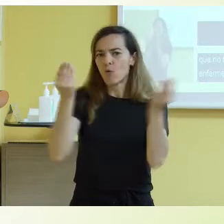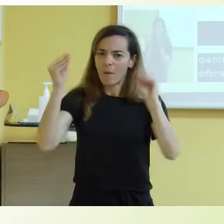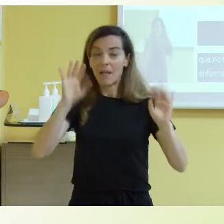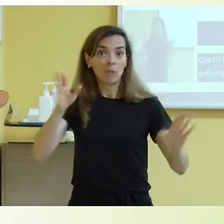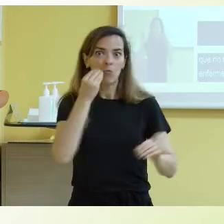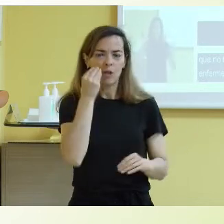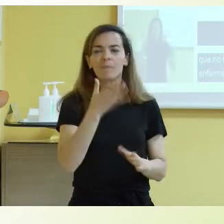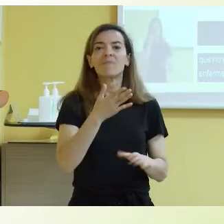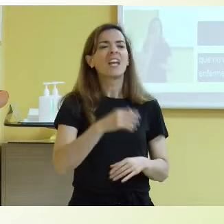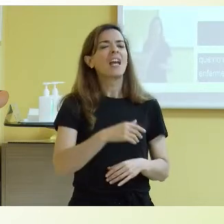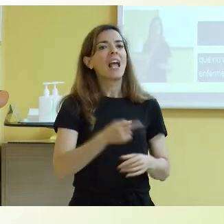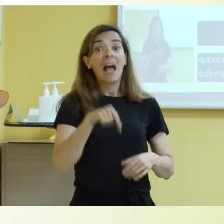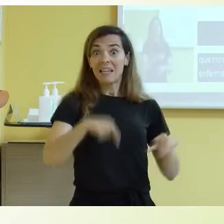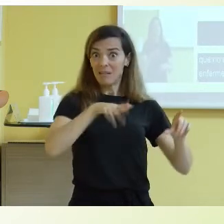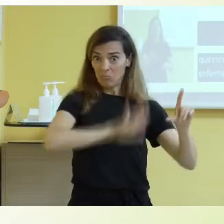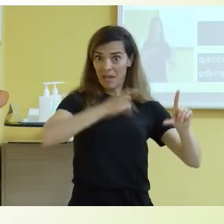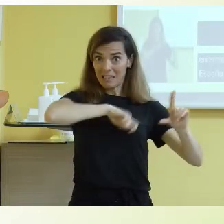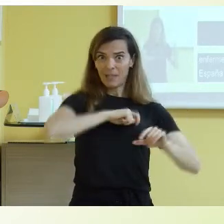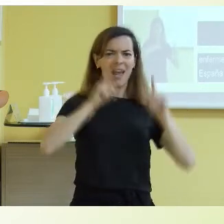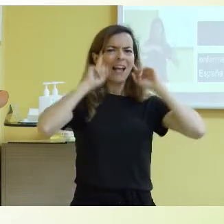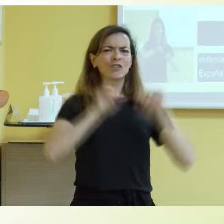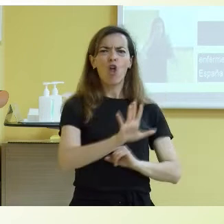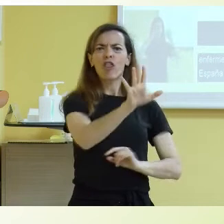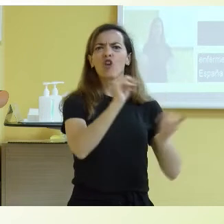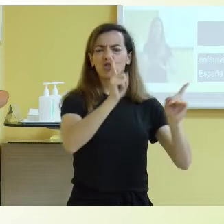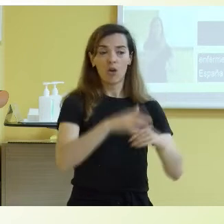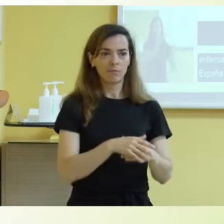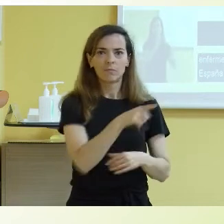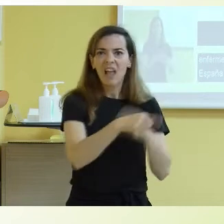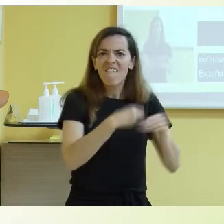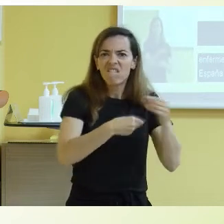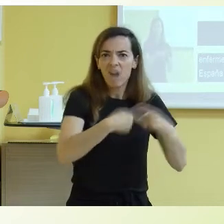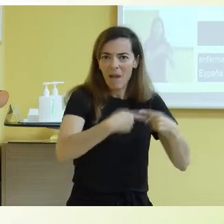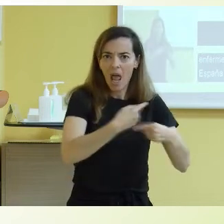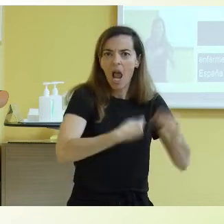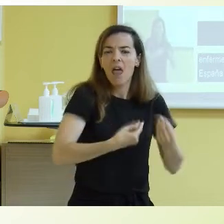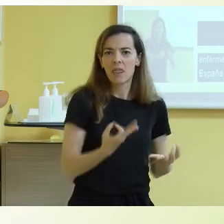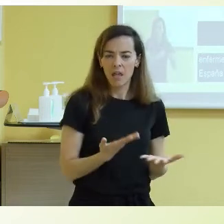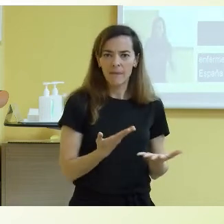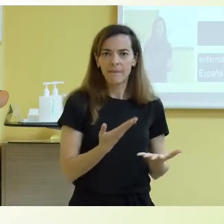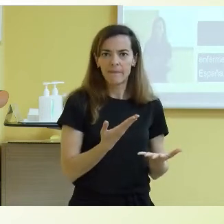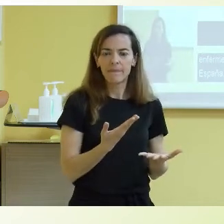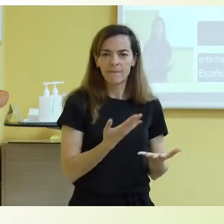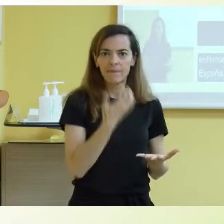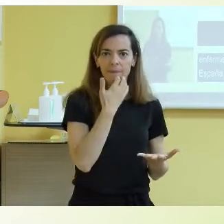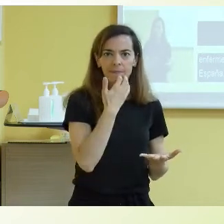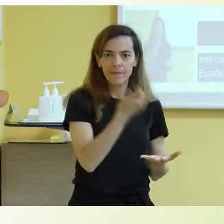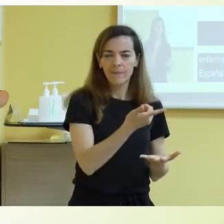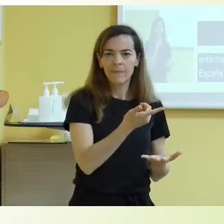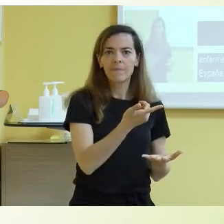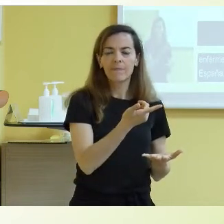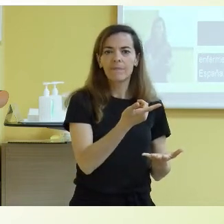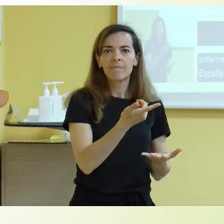acepto la cifra. Solo hay 5 casos en España. ¿Qué hacen desde el punto de vista de presentarse ante,